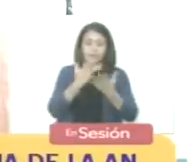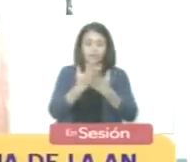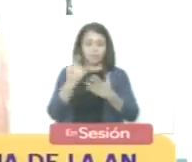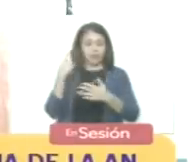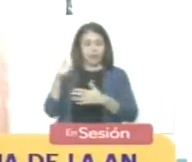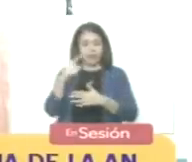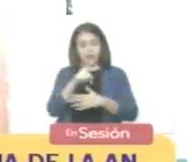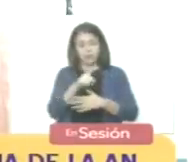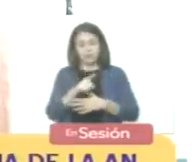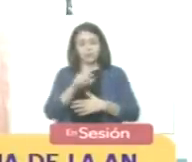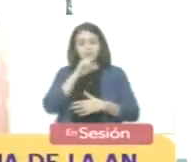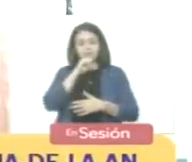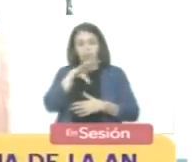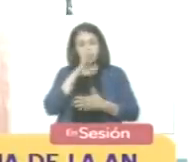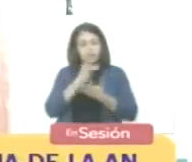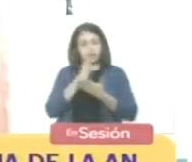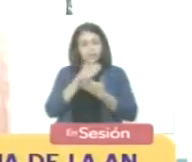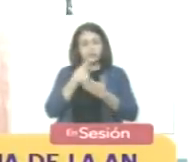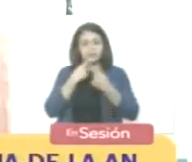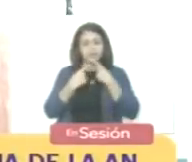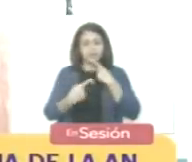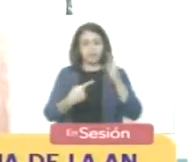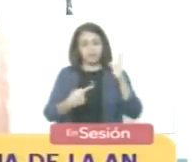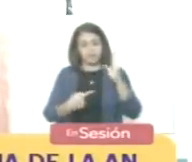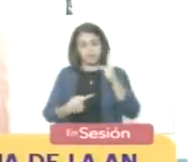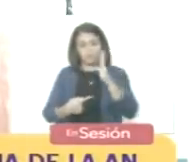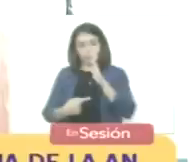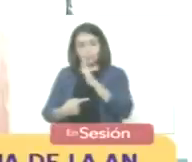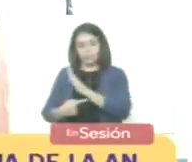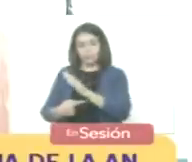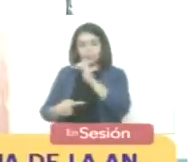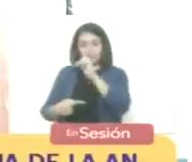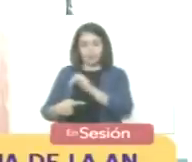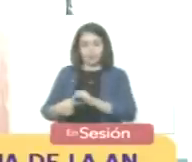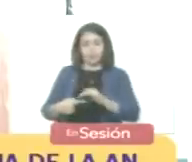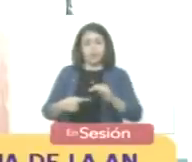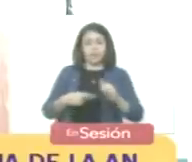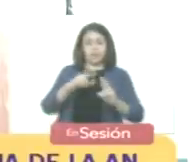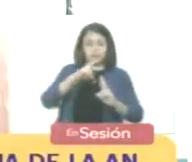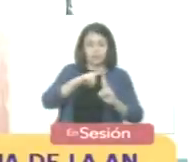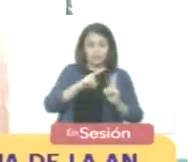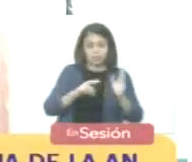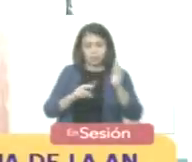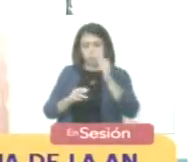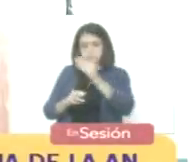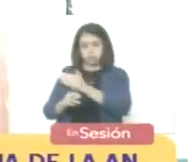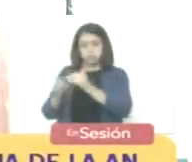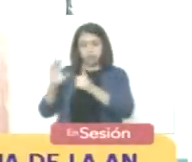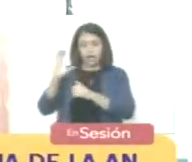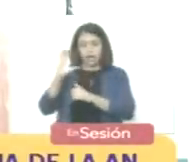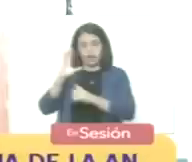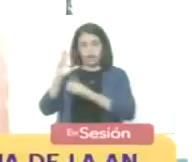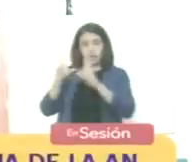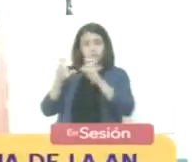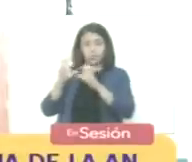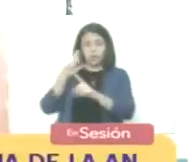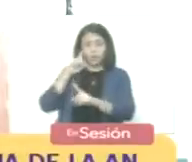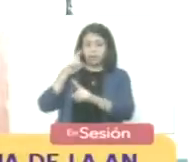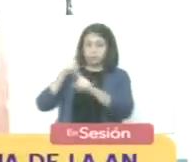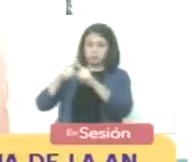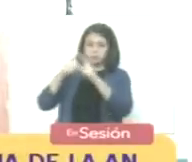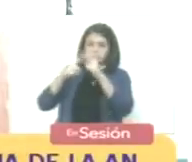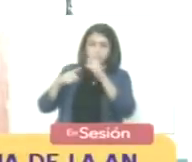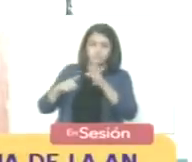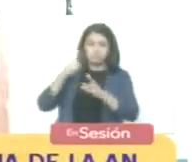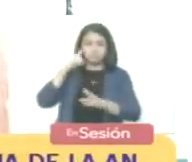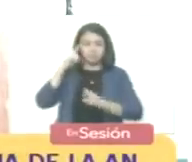contaba esta anécdota, le tocó venirse de los Andes a la capital para buscar nuevos rumbos,